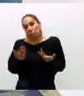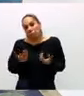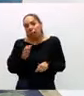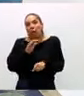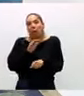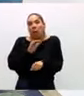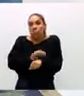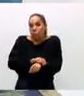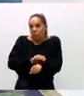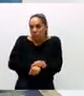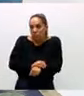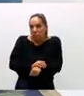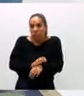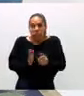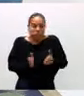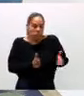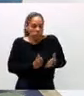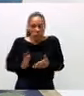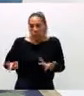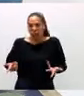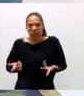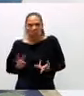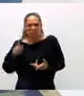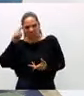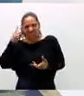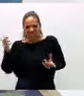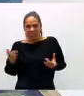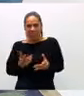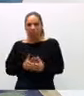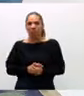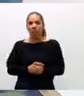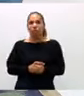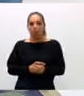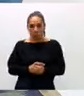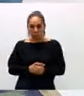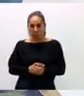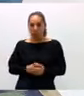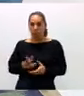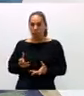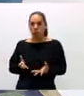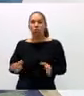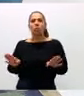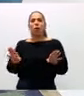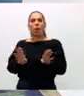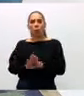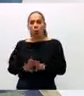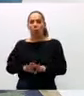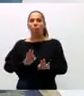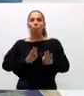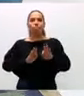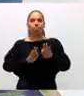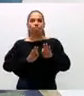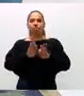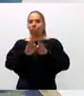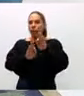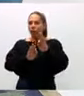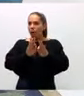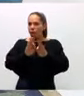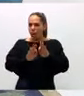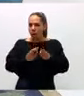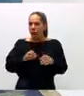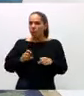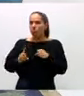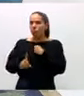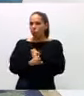este caso de estudio, tenemos el manejo del conflicto. Y aquí, como es un ejemplo de mediación, vamos a ver